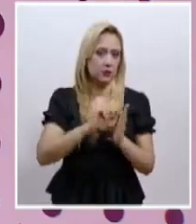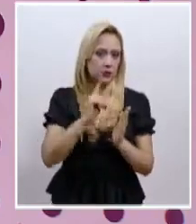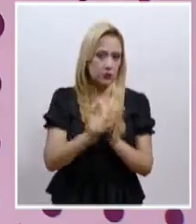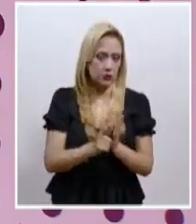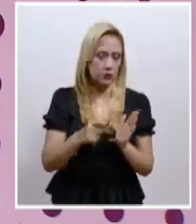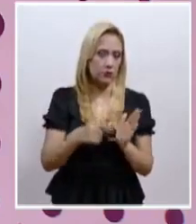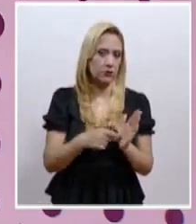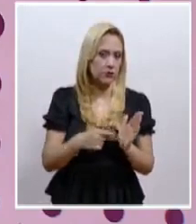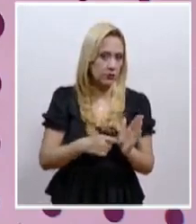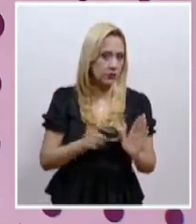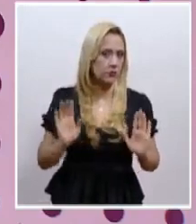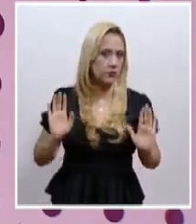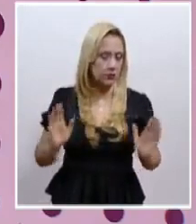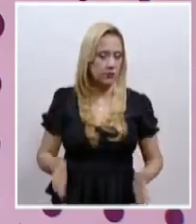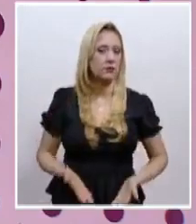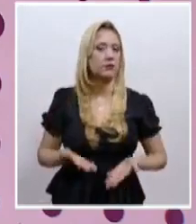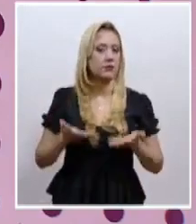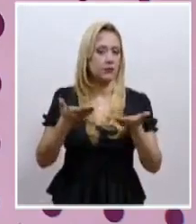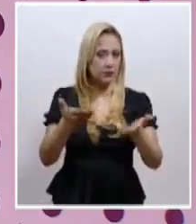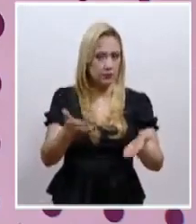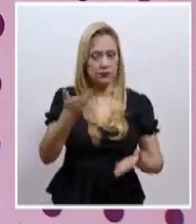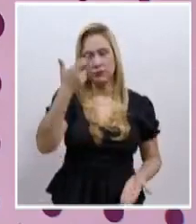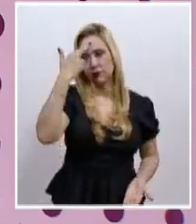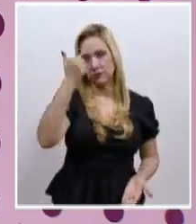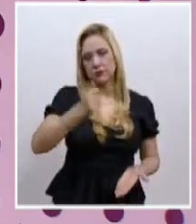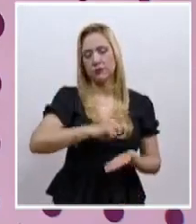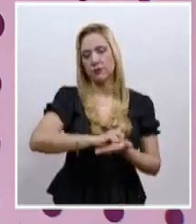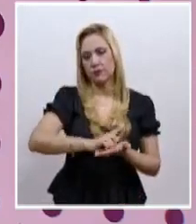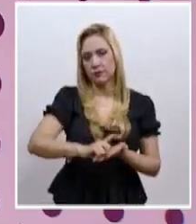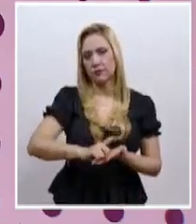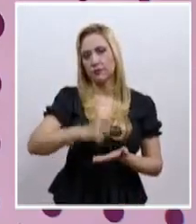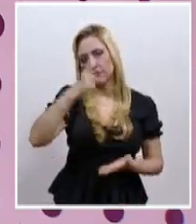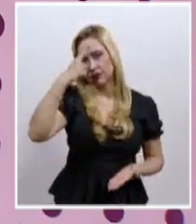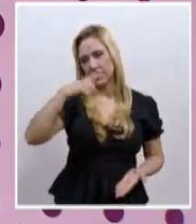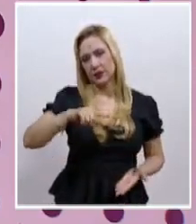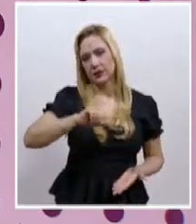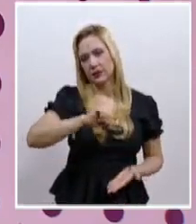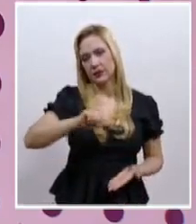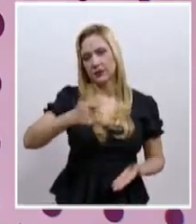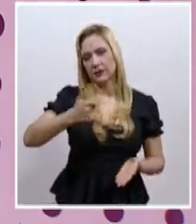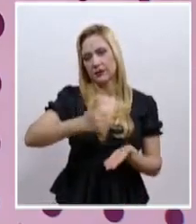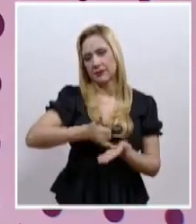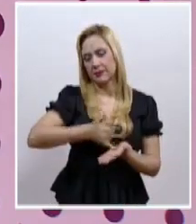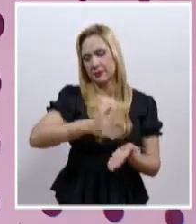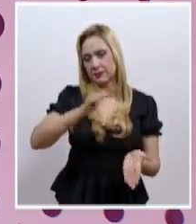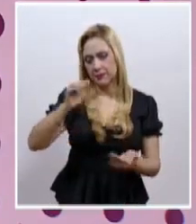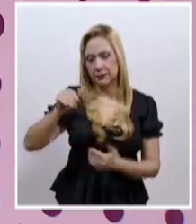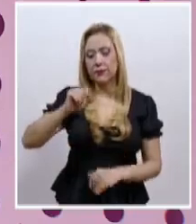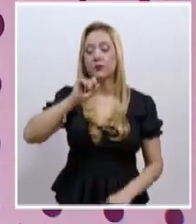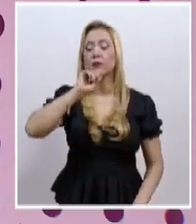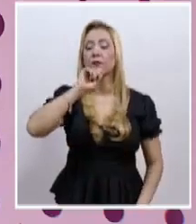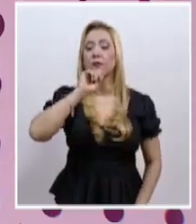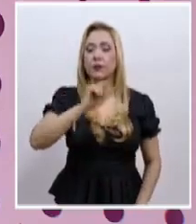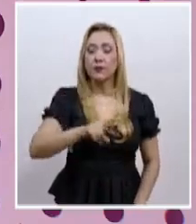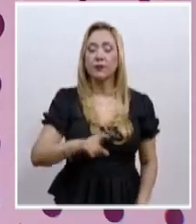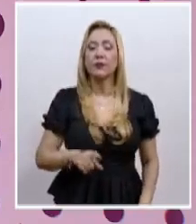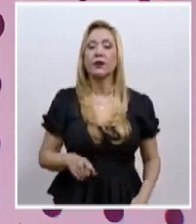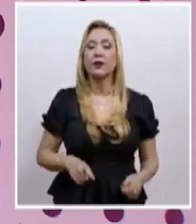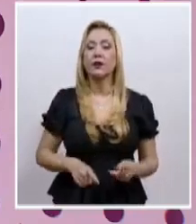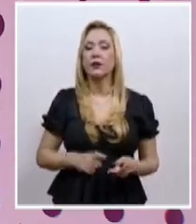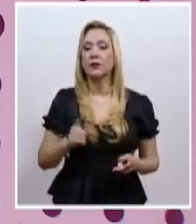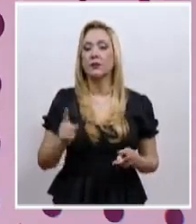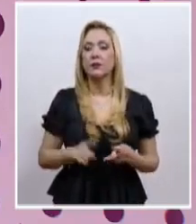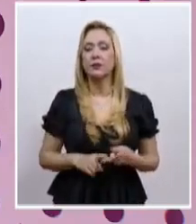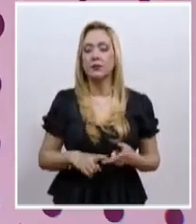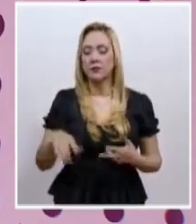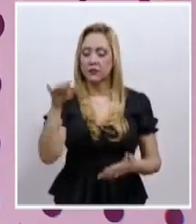son las garantías constitucionales o los derechos constitucionales en materia fiscal. También hay que ampliar un poquito